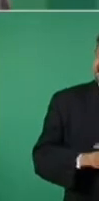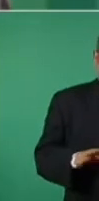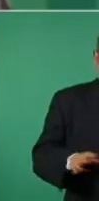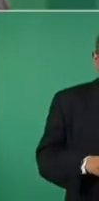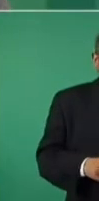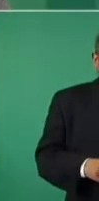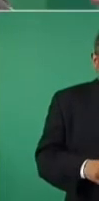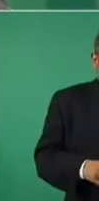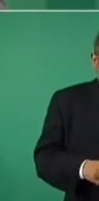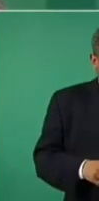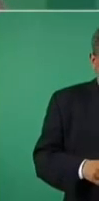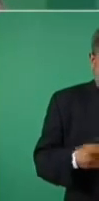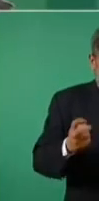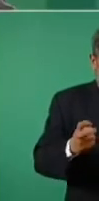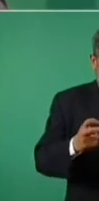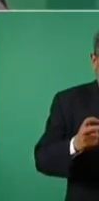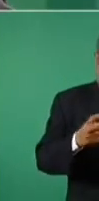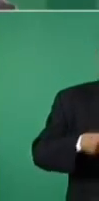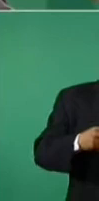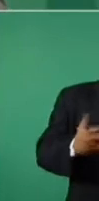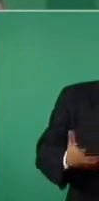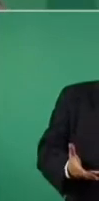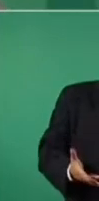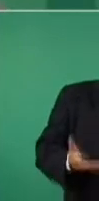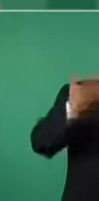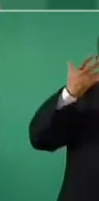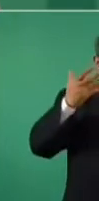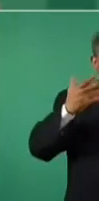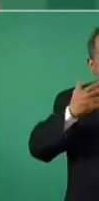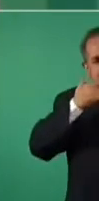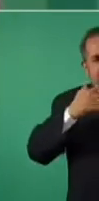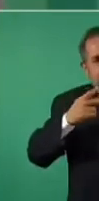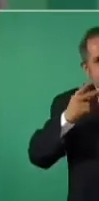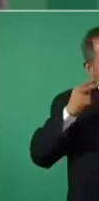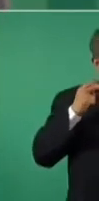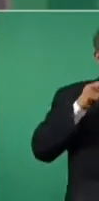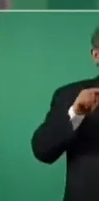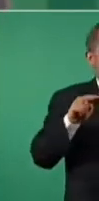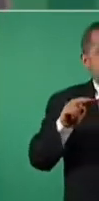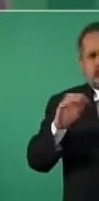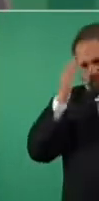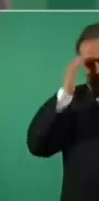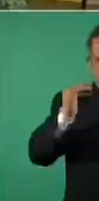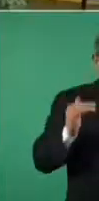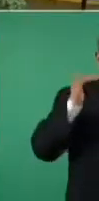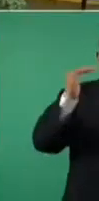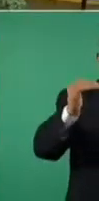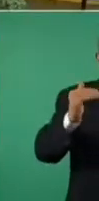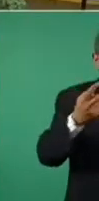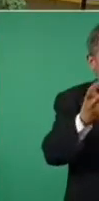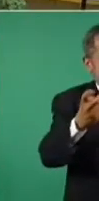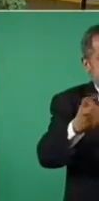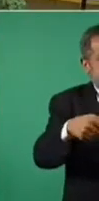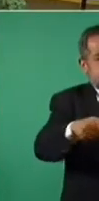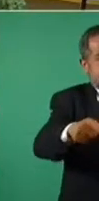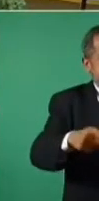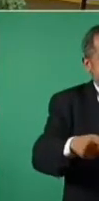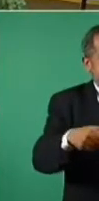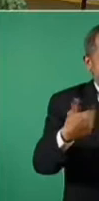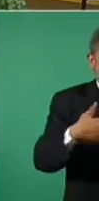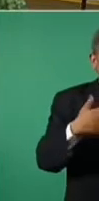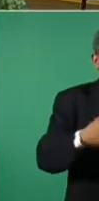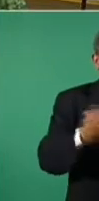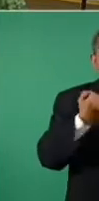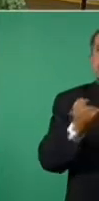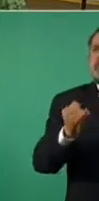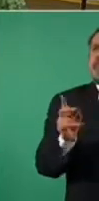Y eso lo tenemos que exaltar. Por eso ahora se va a inaugurar el